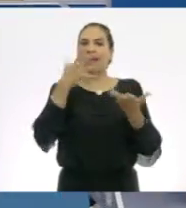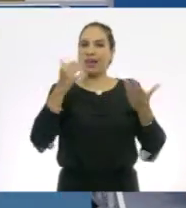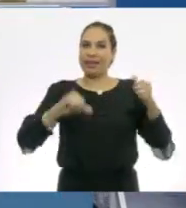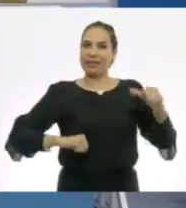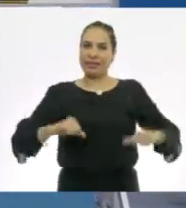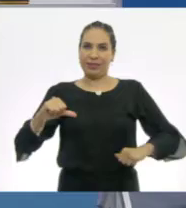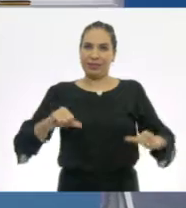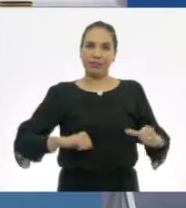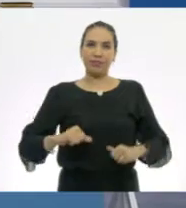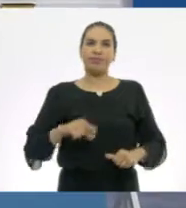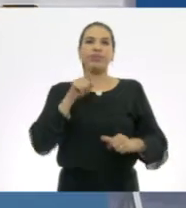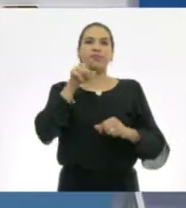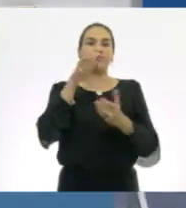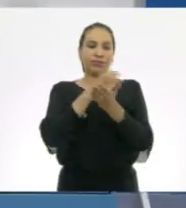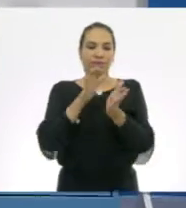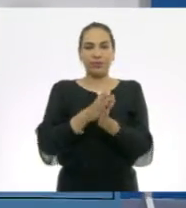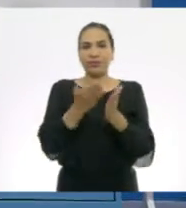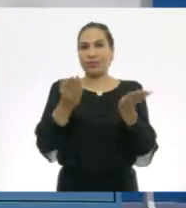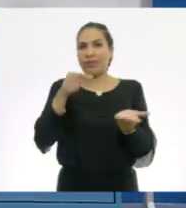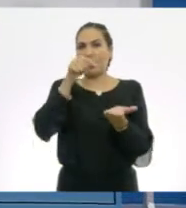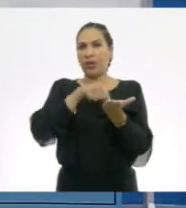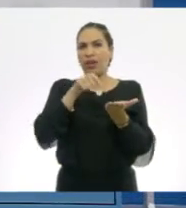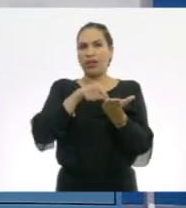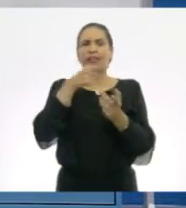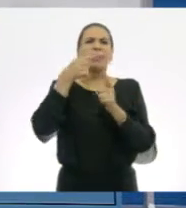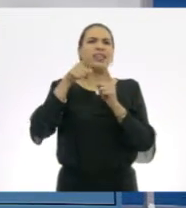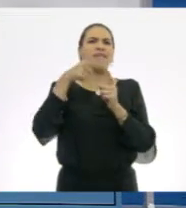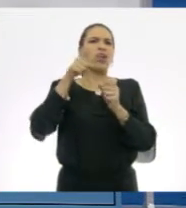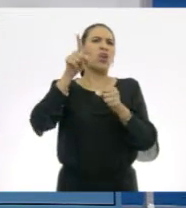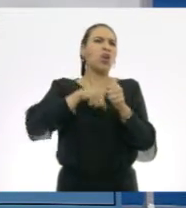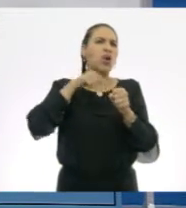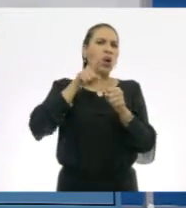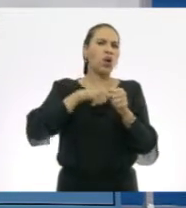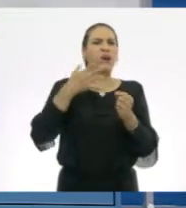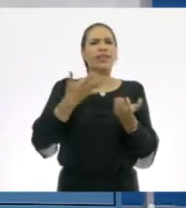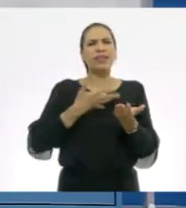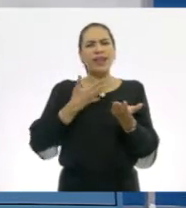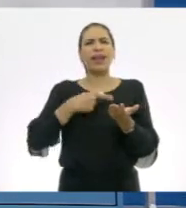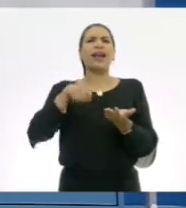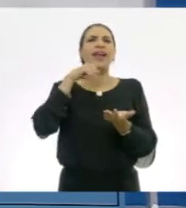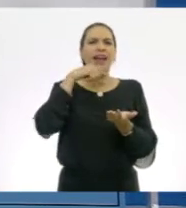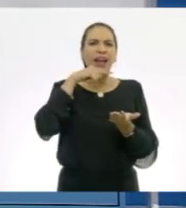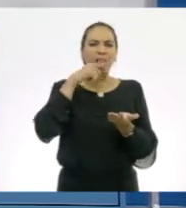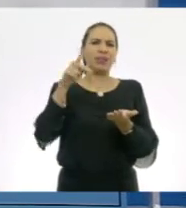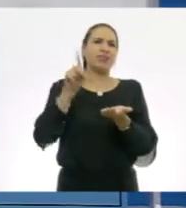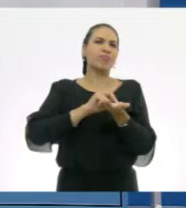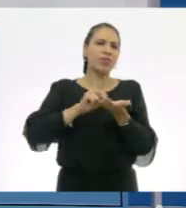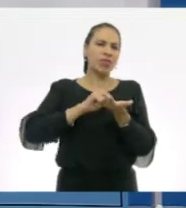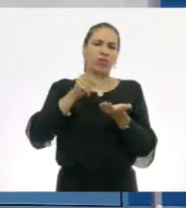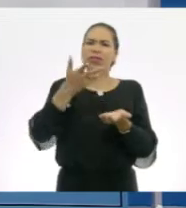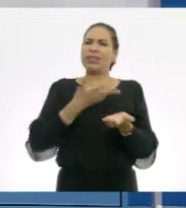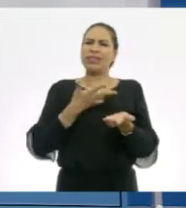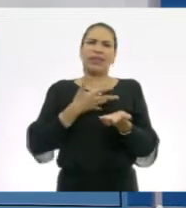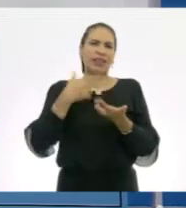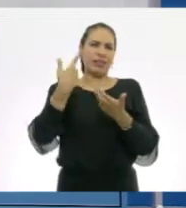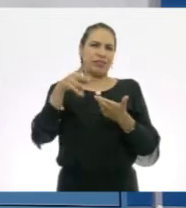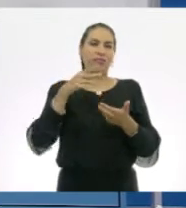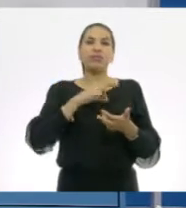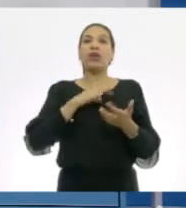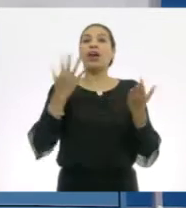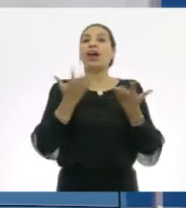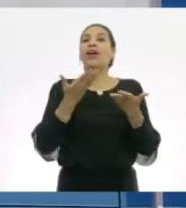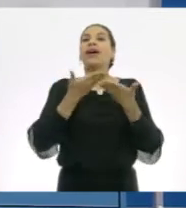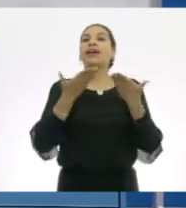tengo. En su cuaderno, tomen diferentes colores si tienen, su lápiz, plumas, lo que tengan a la mano, porque vamos a